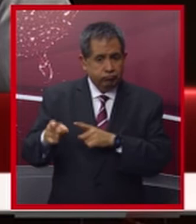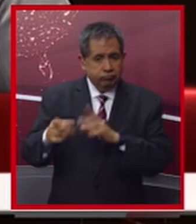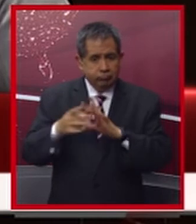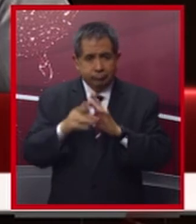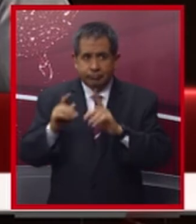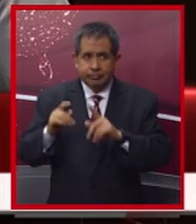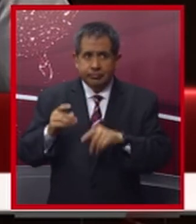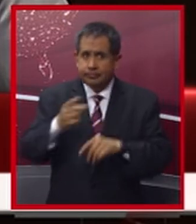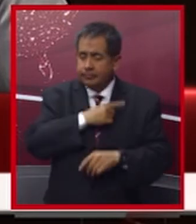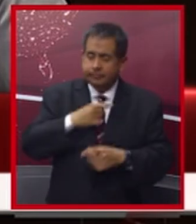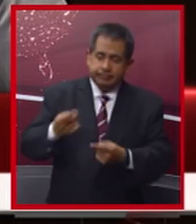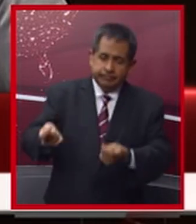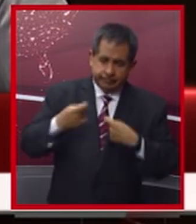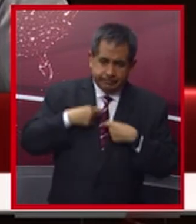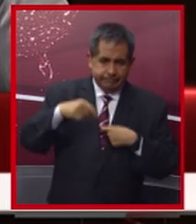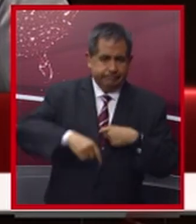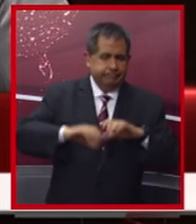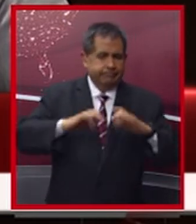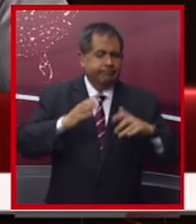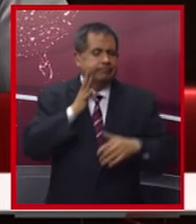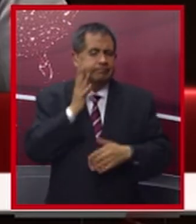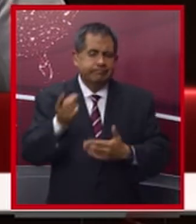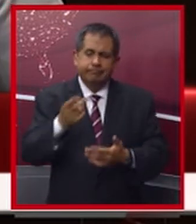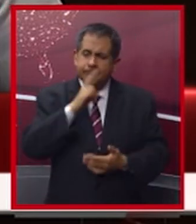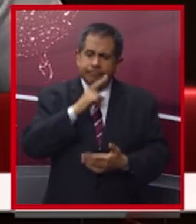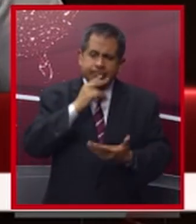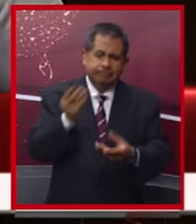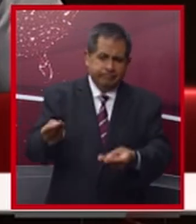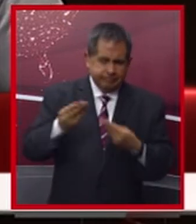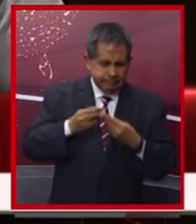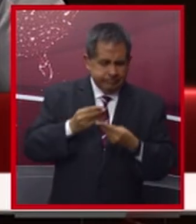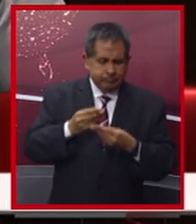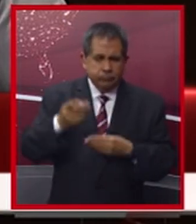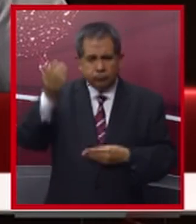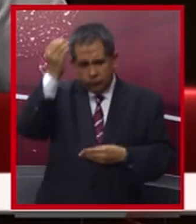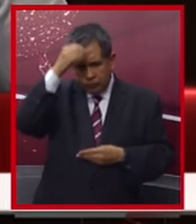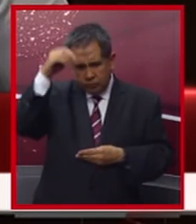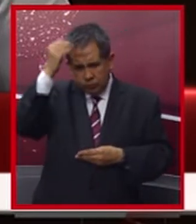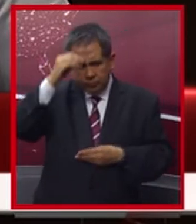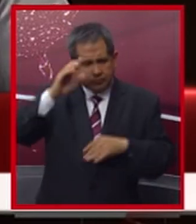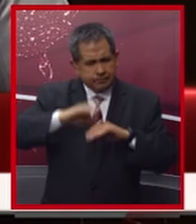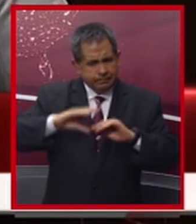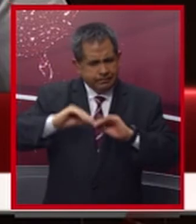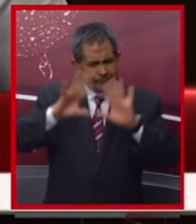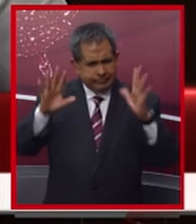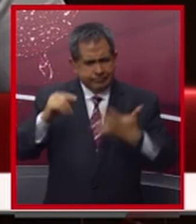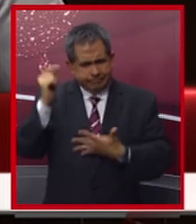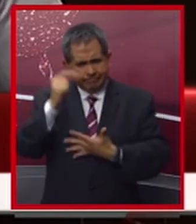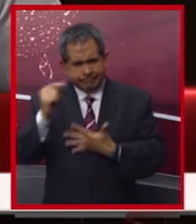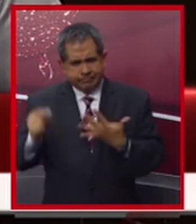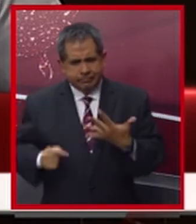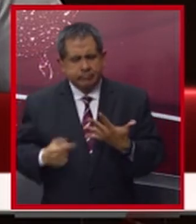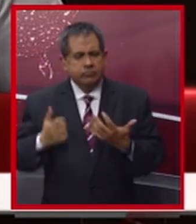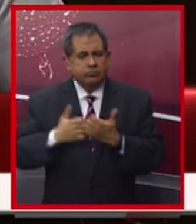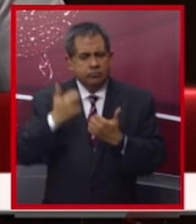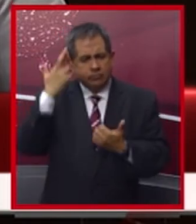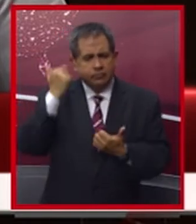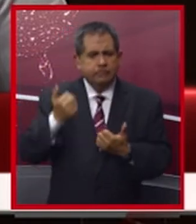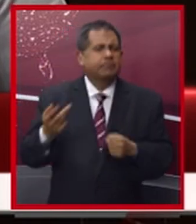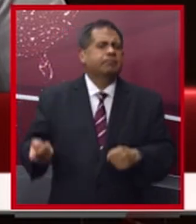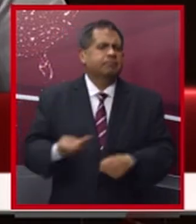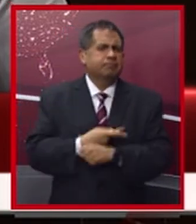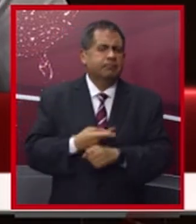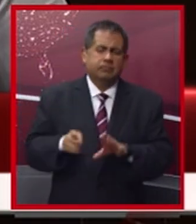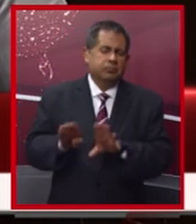entregue a la brevedad a esta Cámara de Diputados una opinión amplia y fundada acerca de los efectos